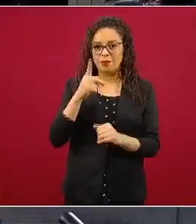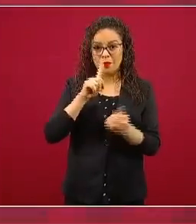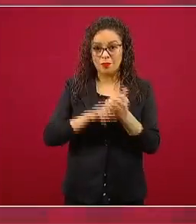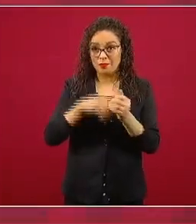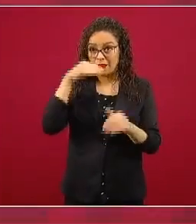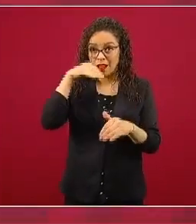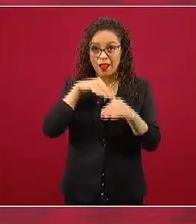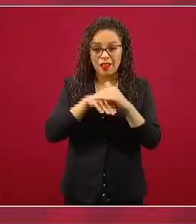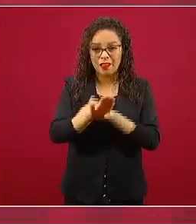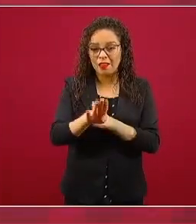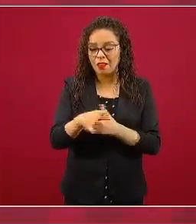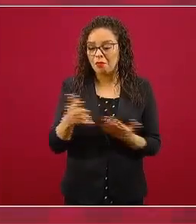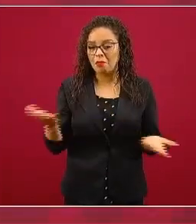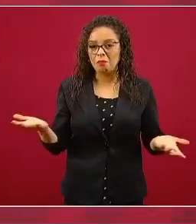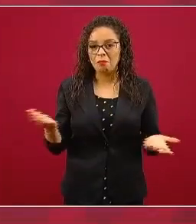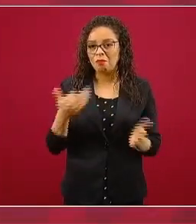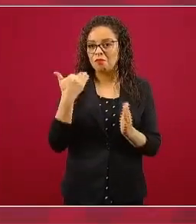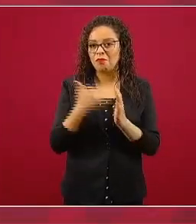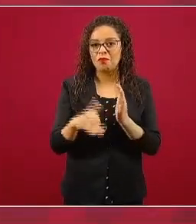quedó en obra negra